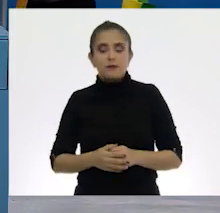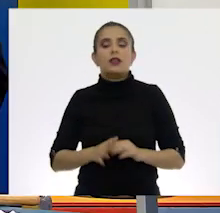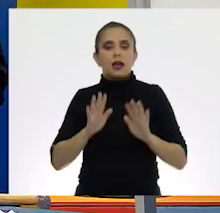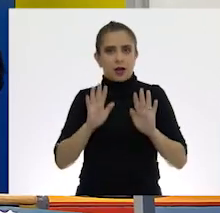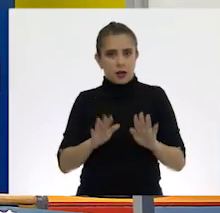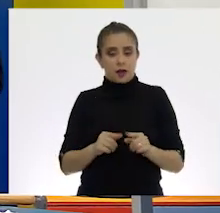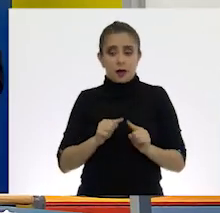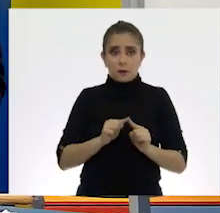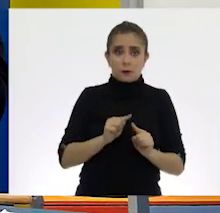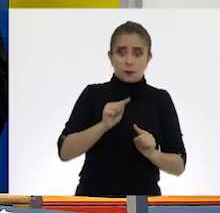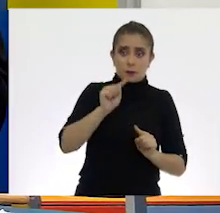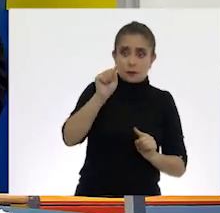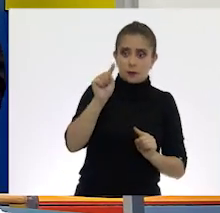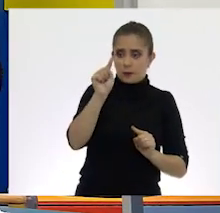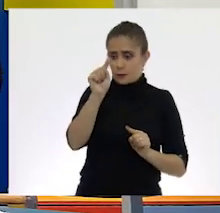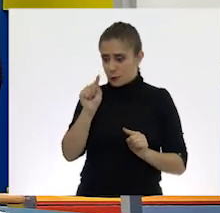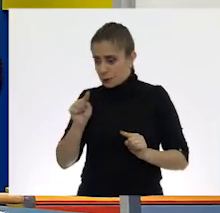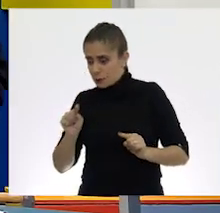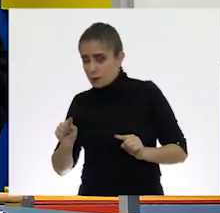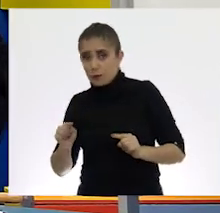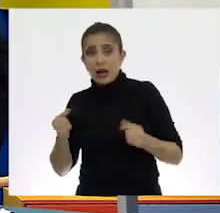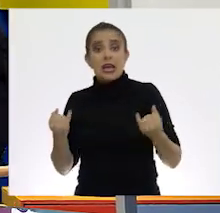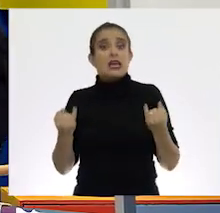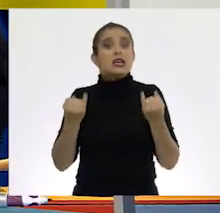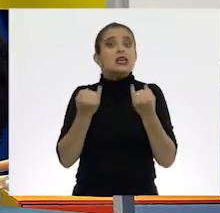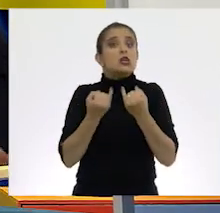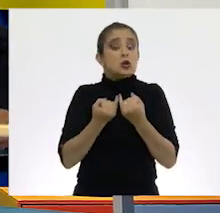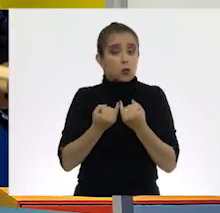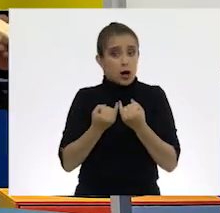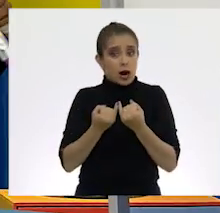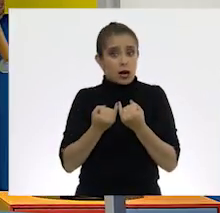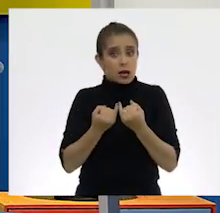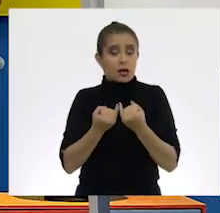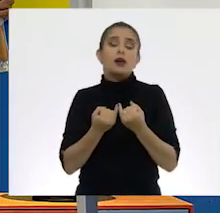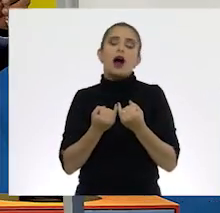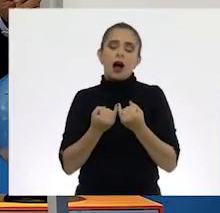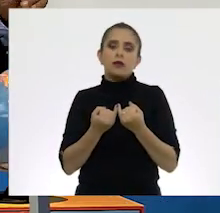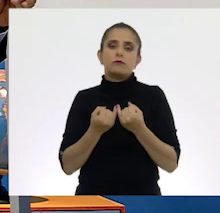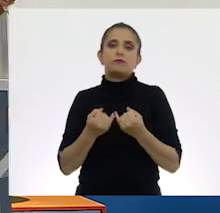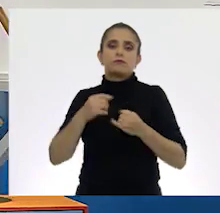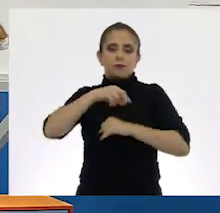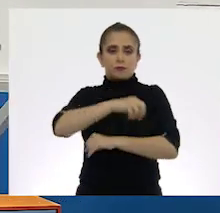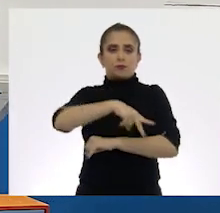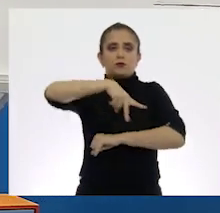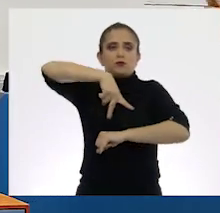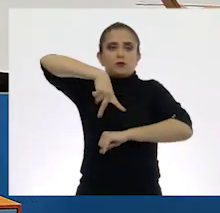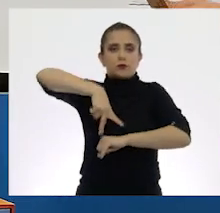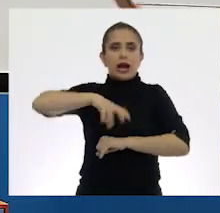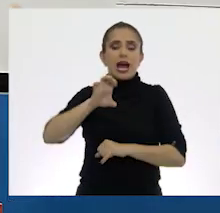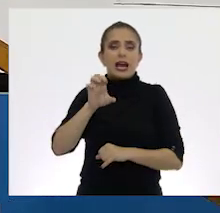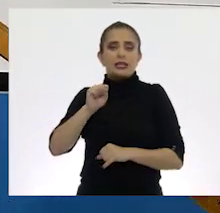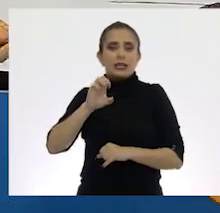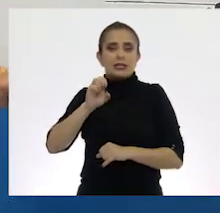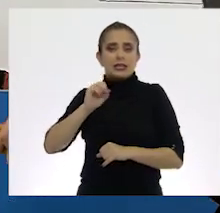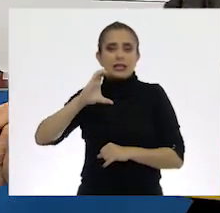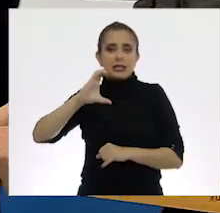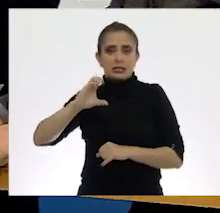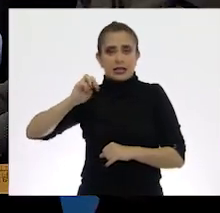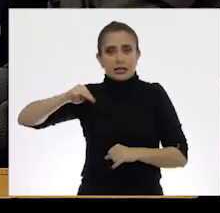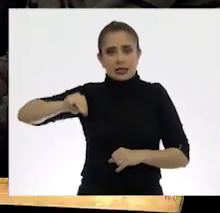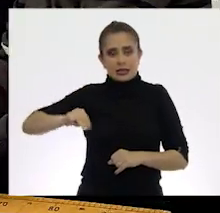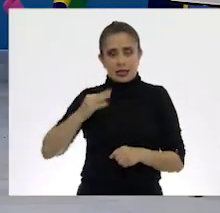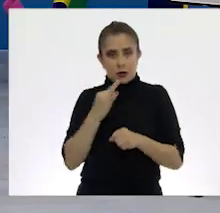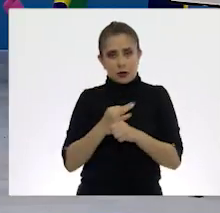lados tienen que medir lo mismo, ¿qué te parece si ahora lo abrimos a 60 centímetros? Muy bien. Ayúdame por